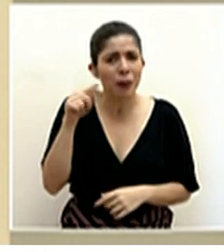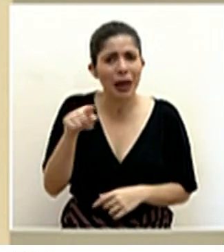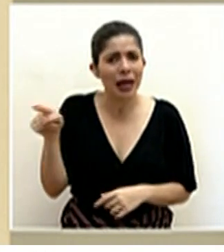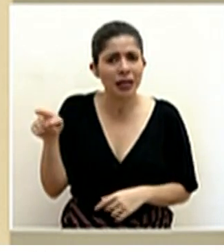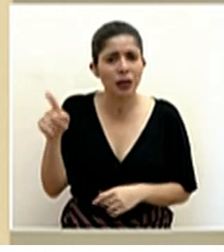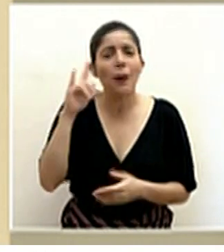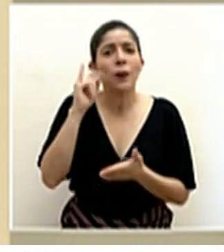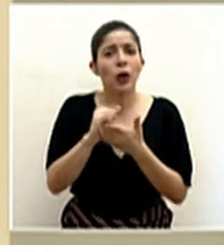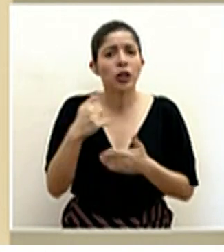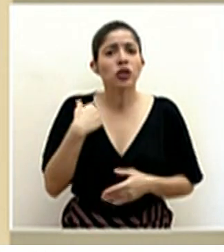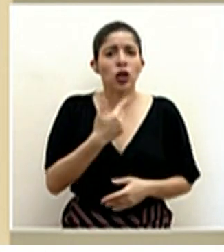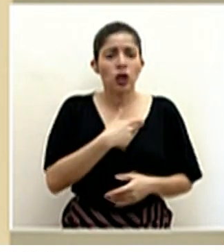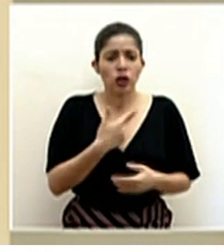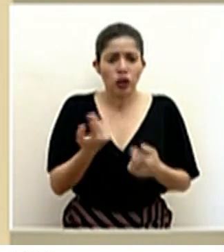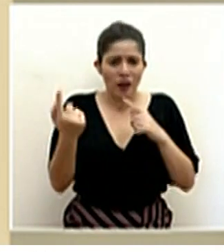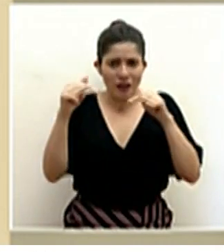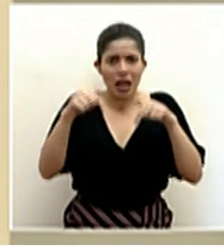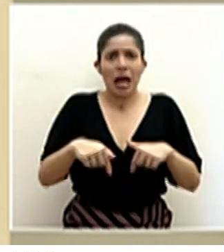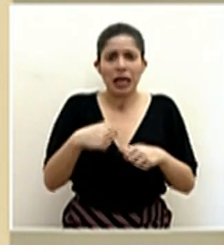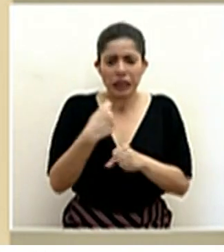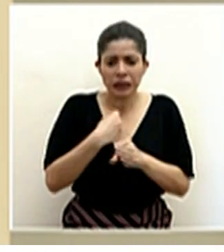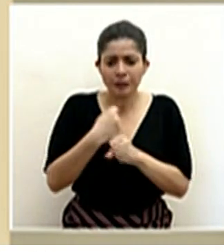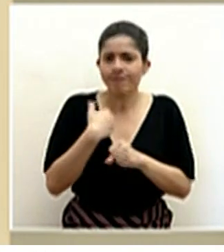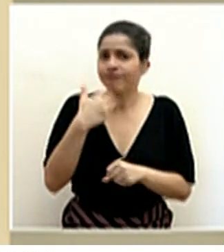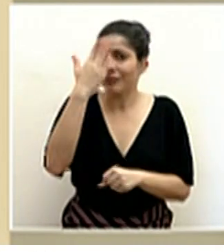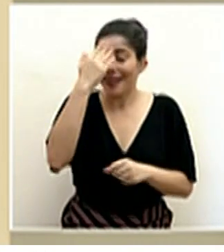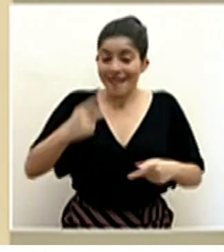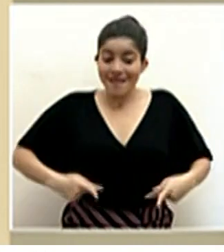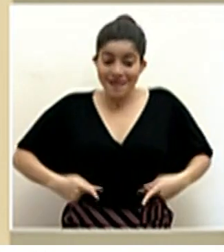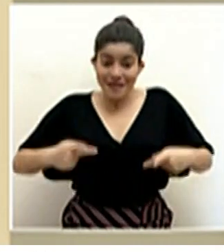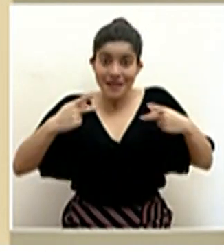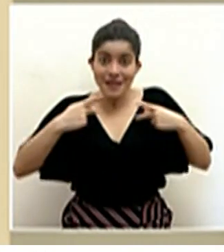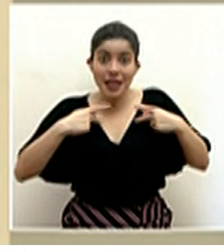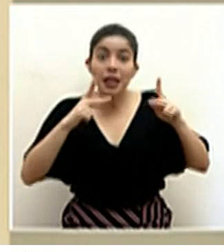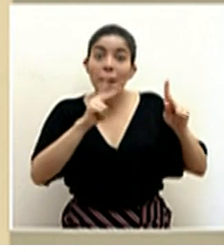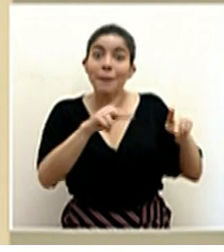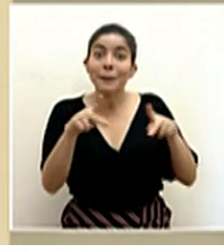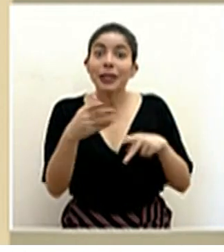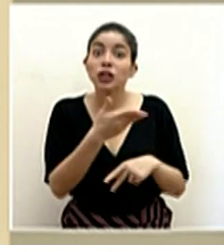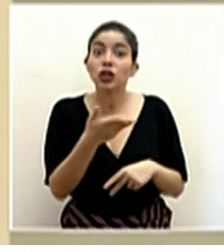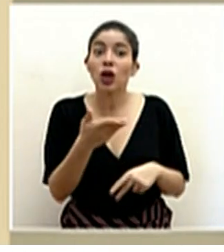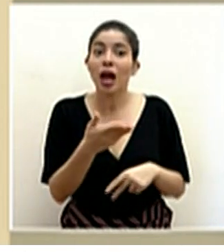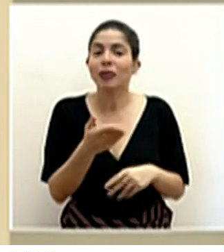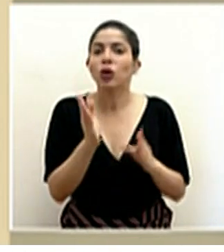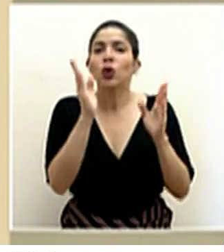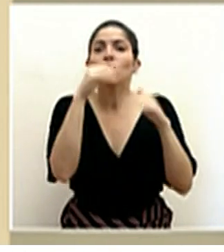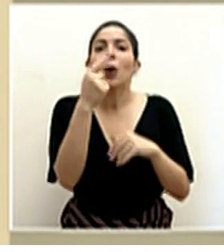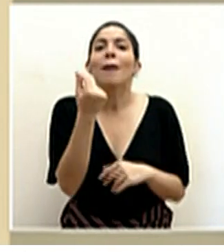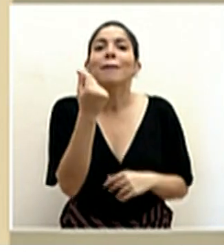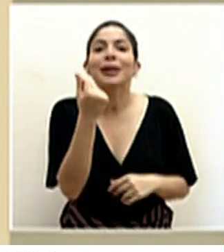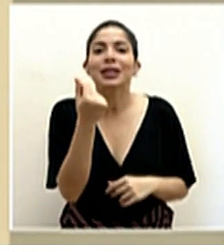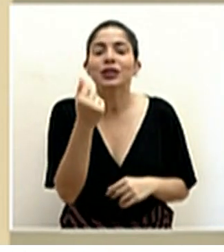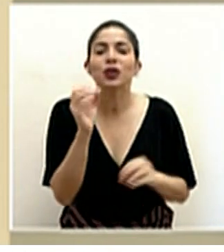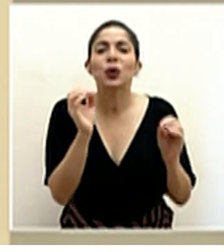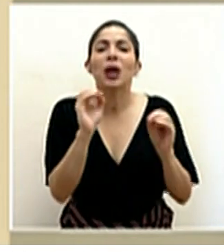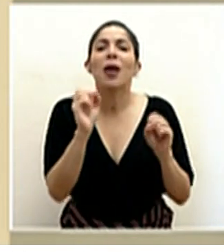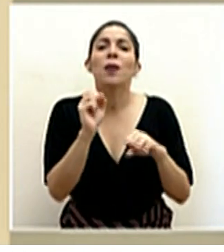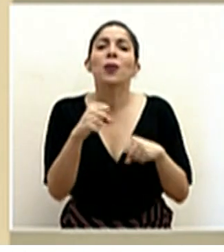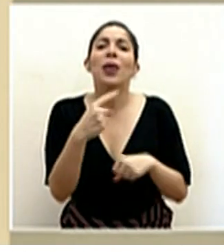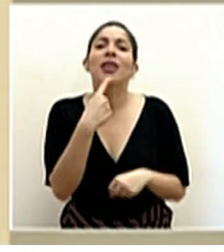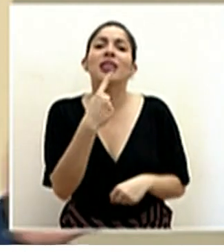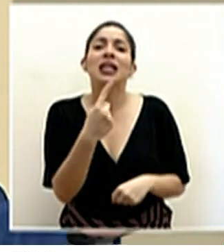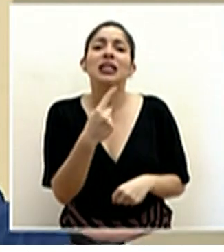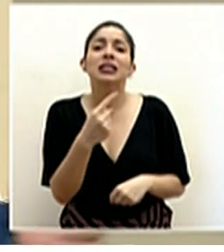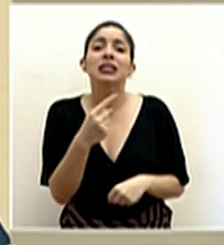por eso es que estamos justamente aquí en esto, porque sabemos que la vida de todas las personas no tiene un precio determinado. Nadie puede decir